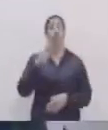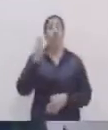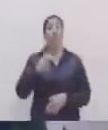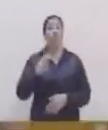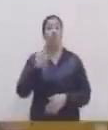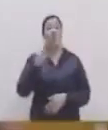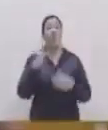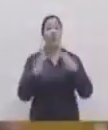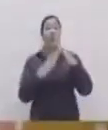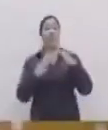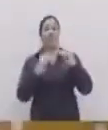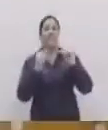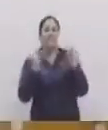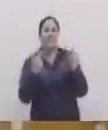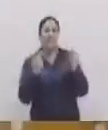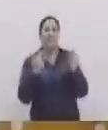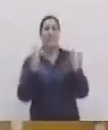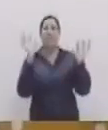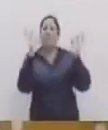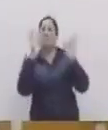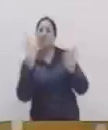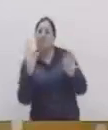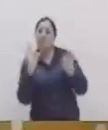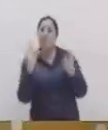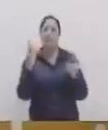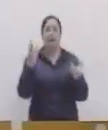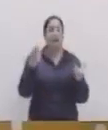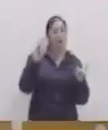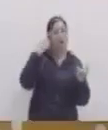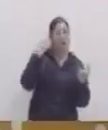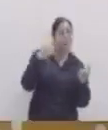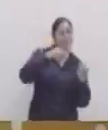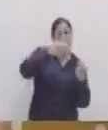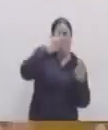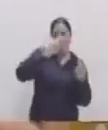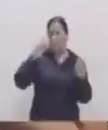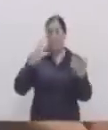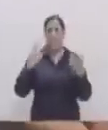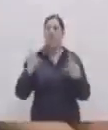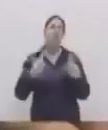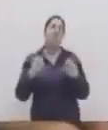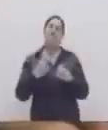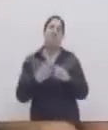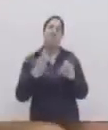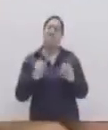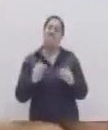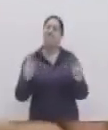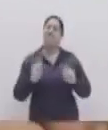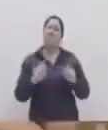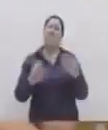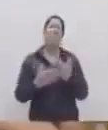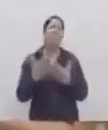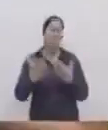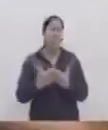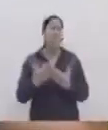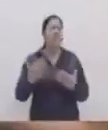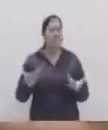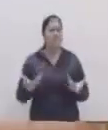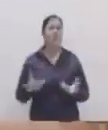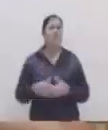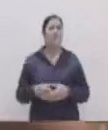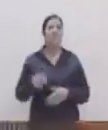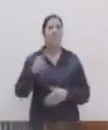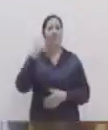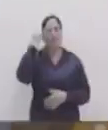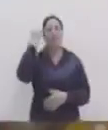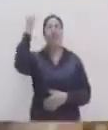una base y después como que darle forma y decorar esa base, pero realmente no es difícil hacer un paisaje, sino que es